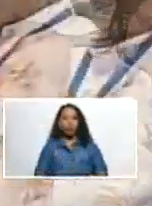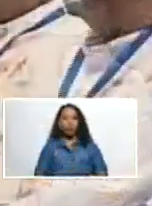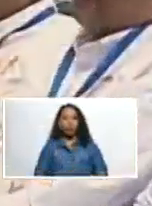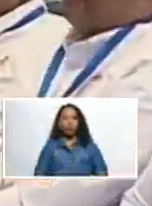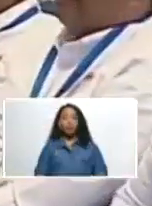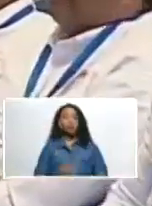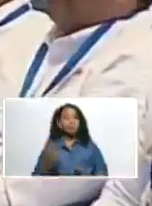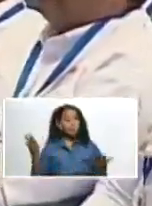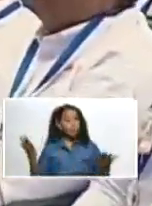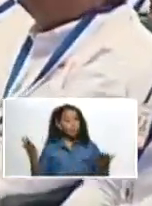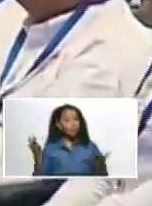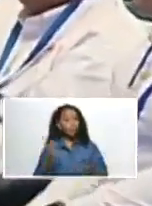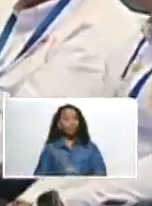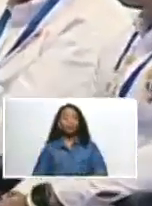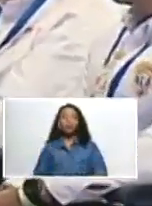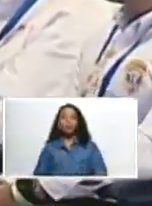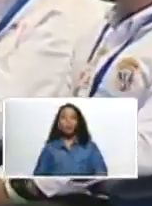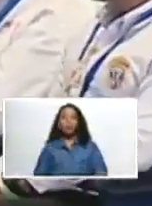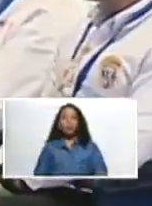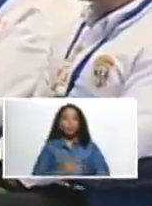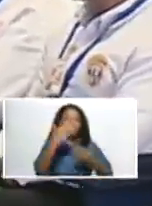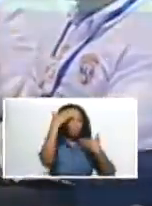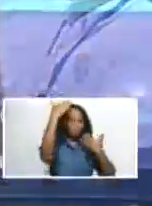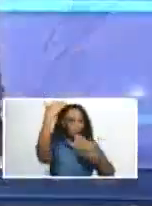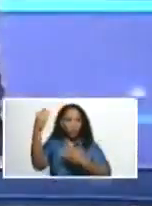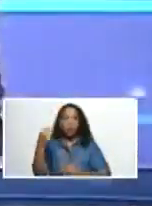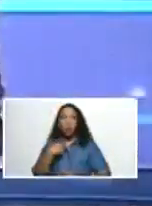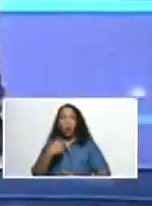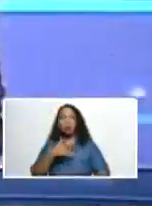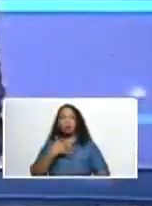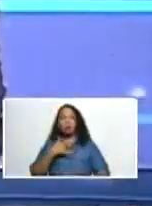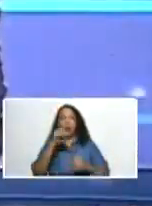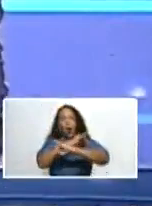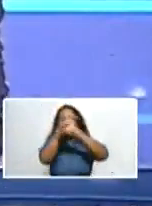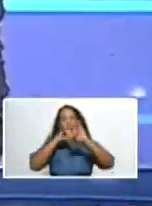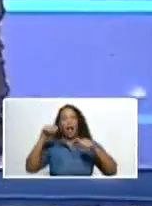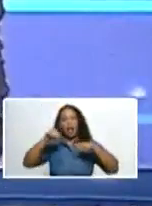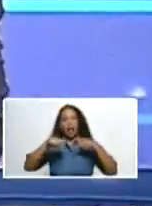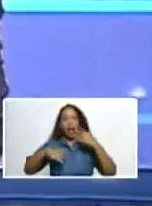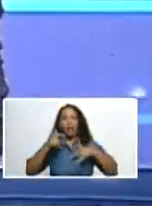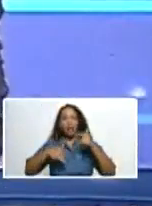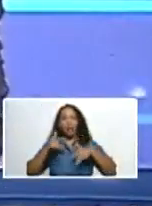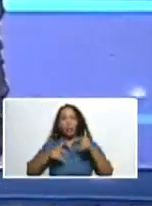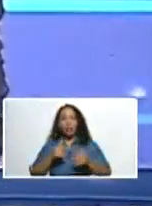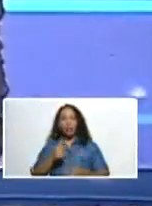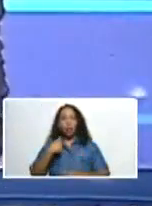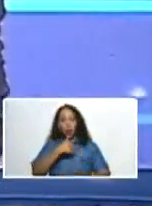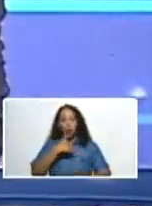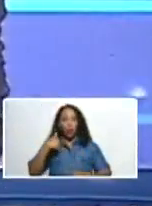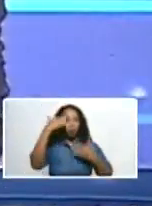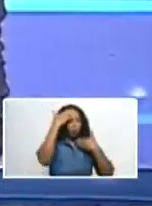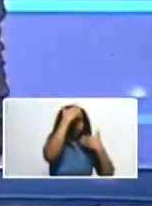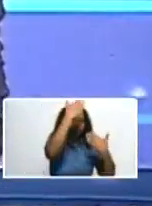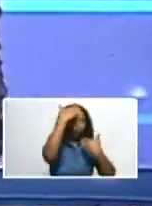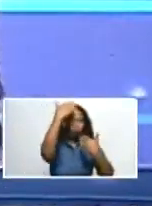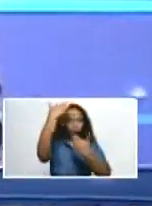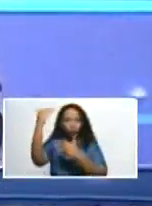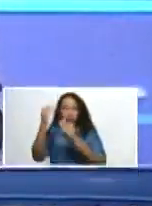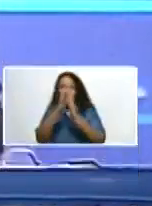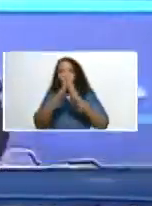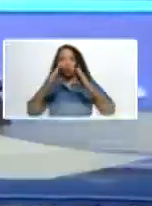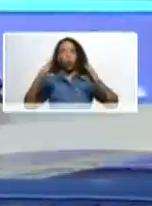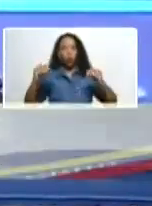¿Ah? Mi saludo, me siento muy contento de venir a este acto. Quiero saludar a